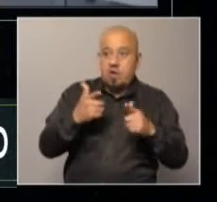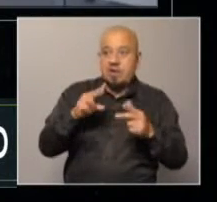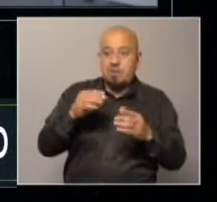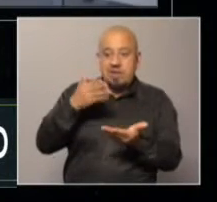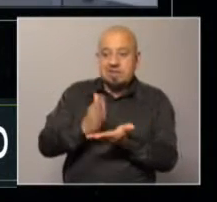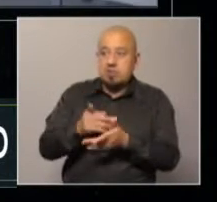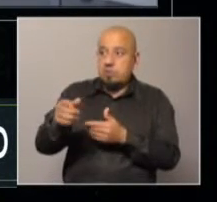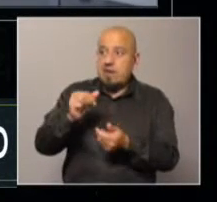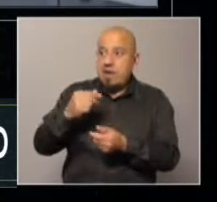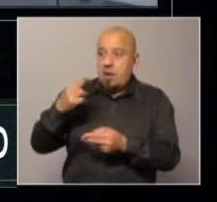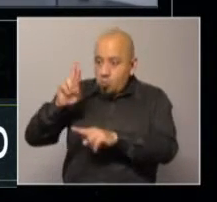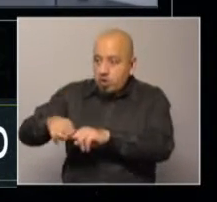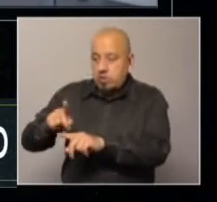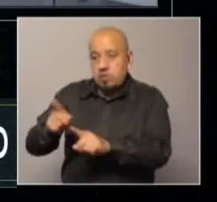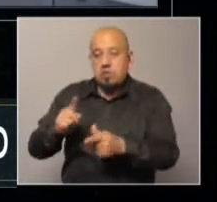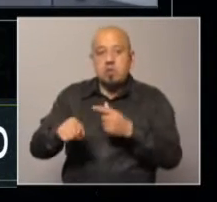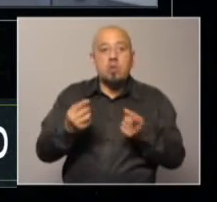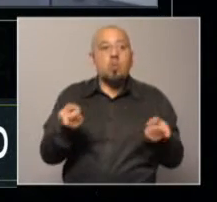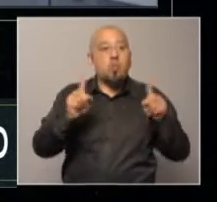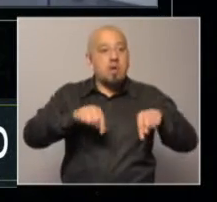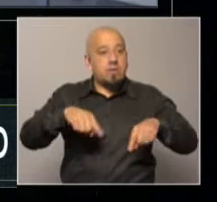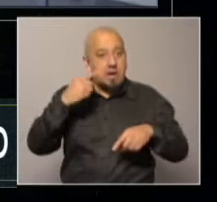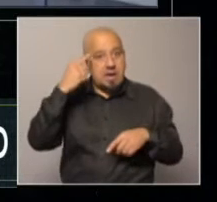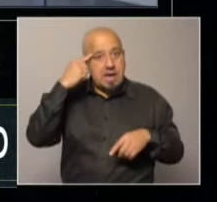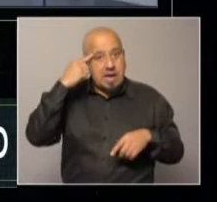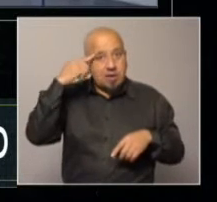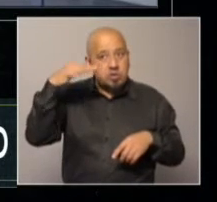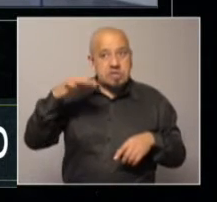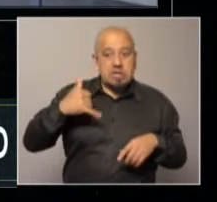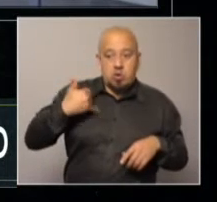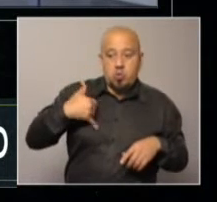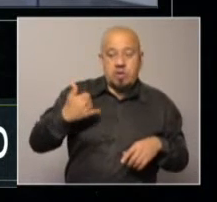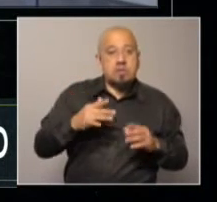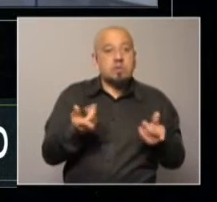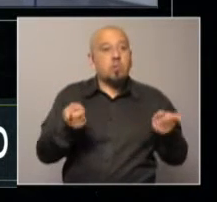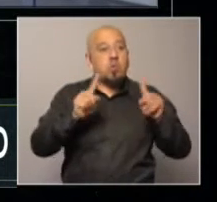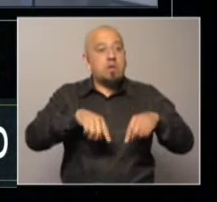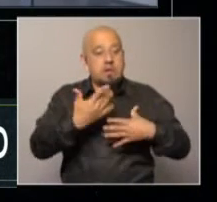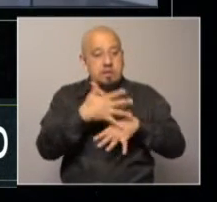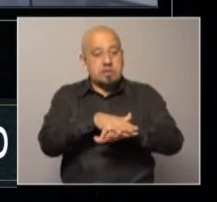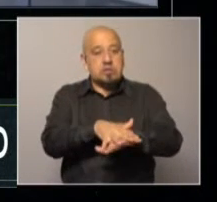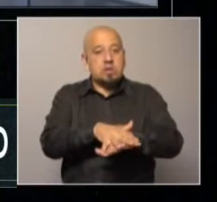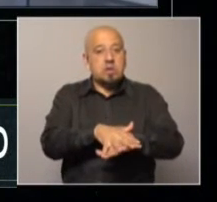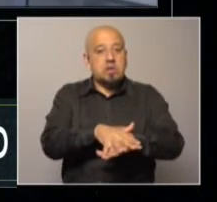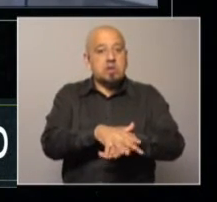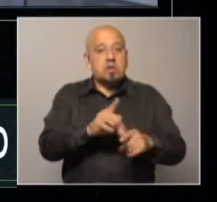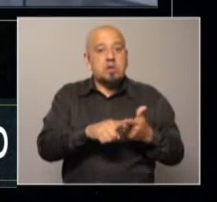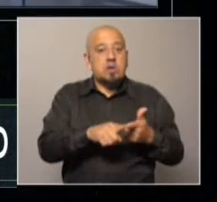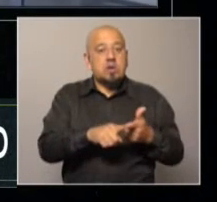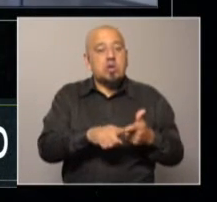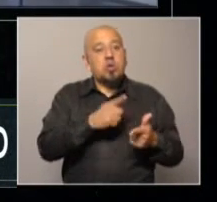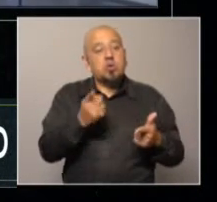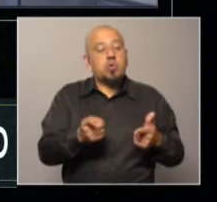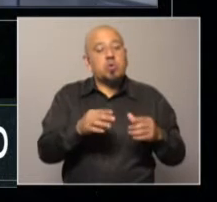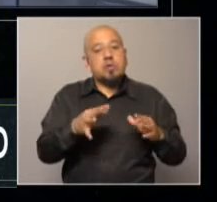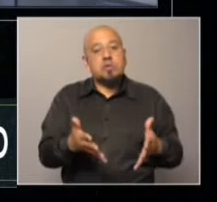cual el retorno de los adolescentes que han cometido algún delito tiene que ser el mejor posible. Y la otra respuesta